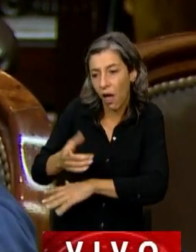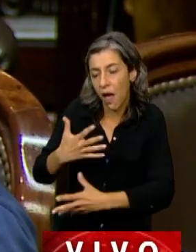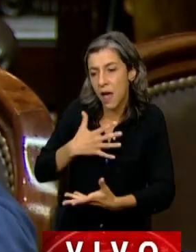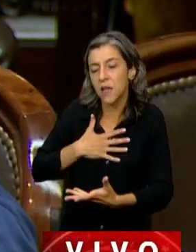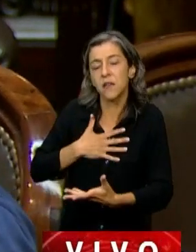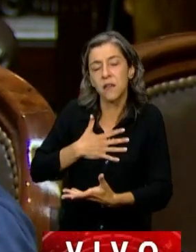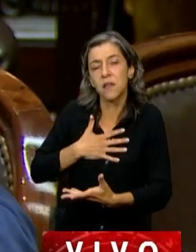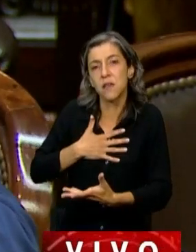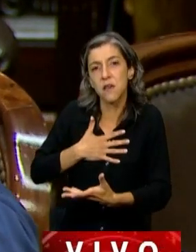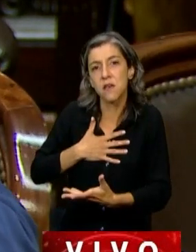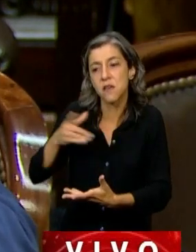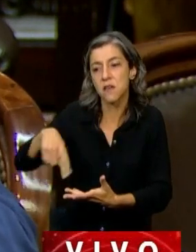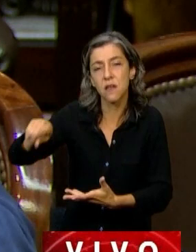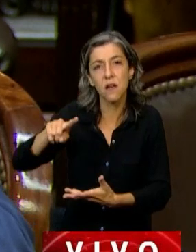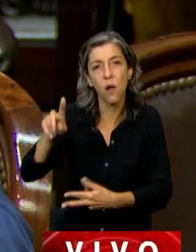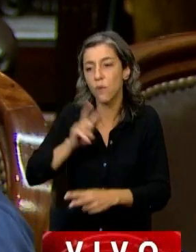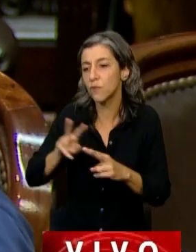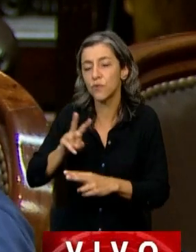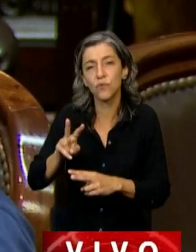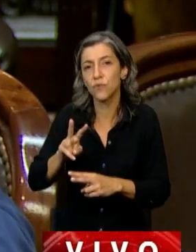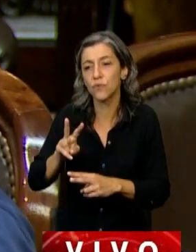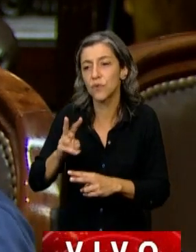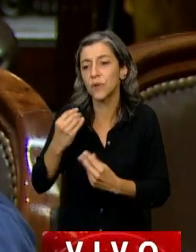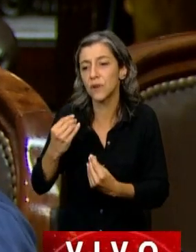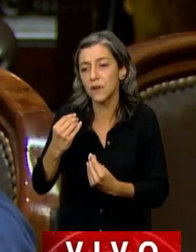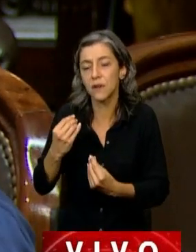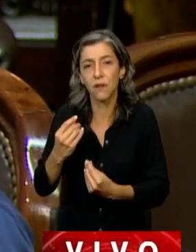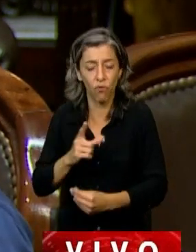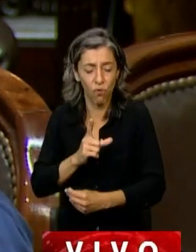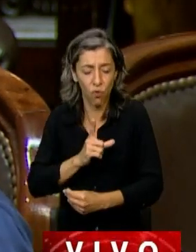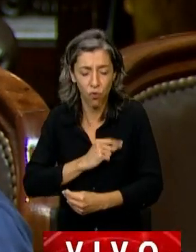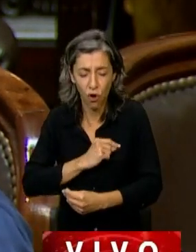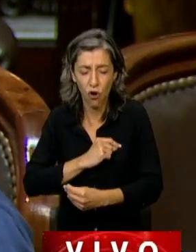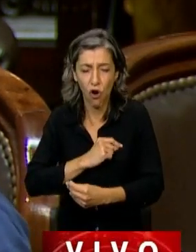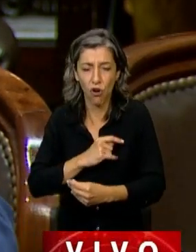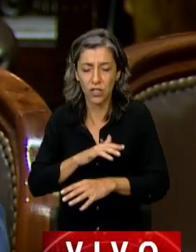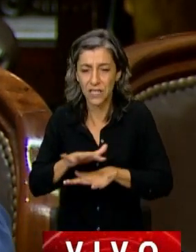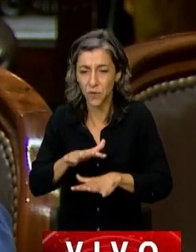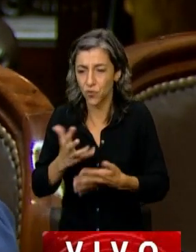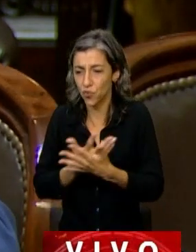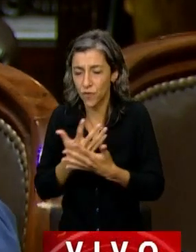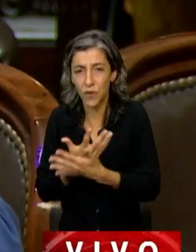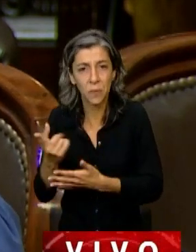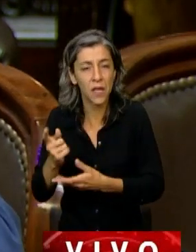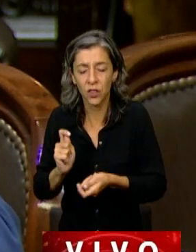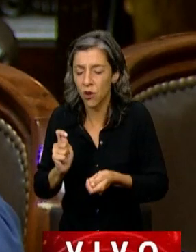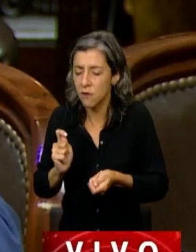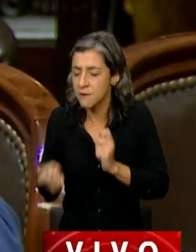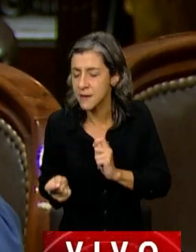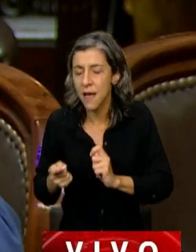de querer hacer algo, de transformar el dolor, el horror que habían vivido en